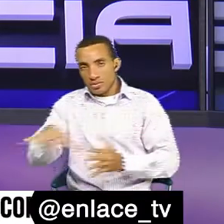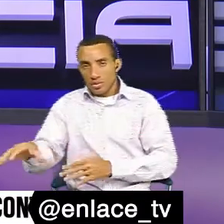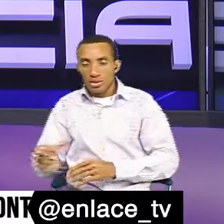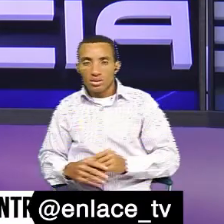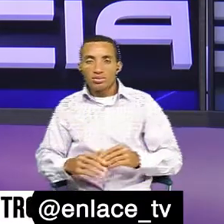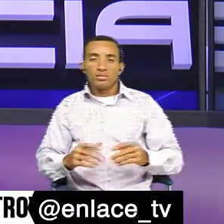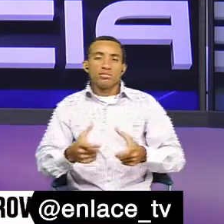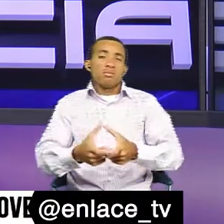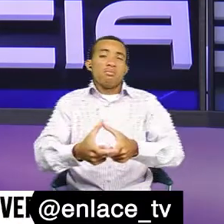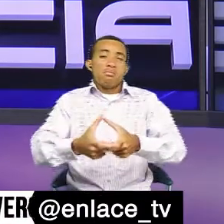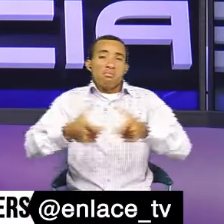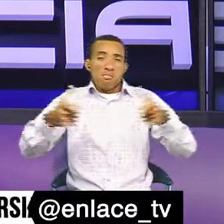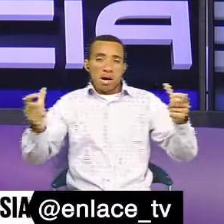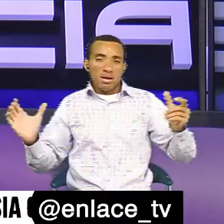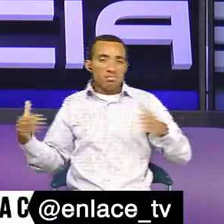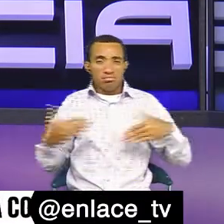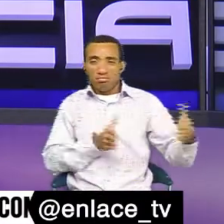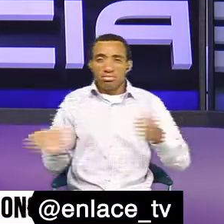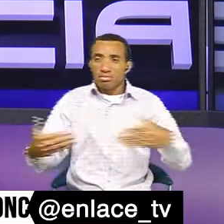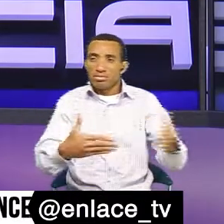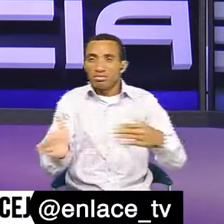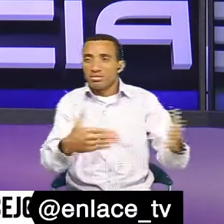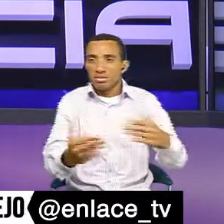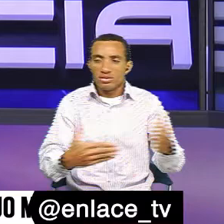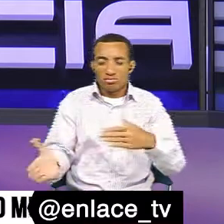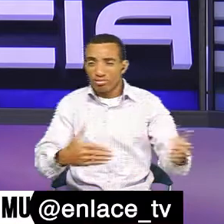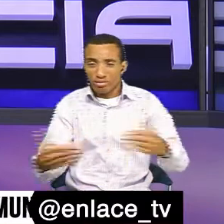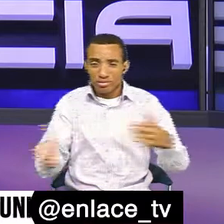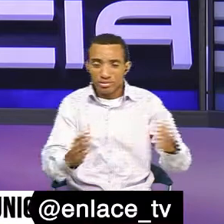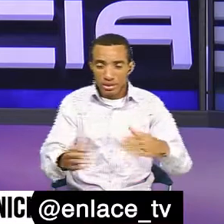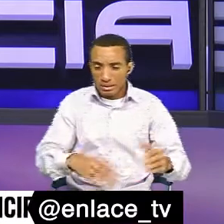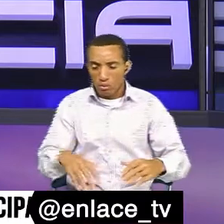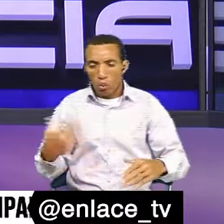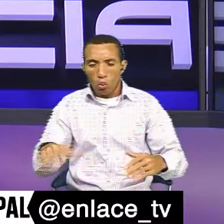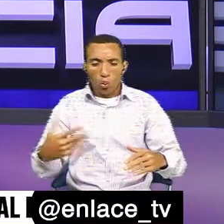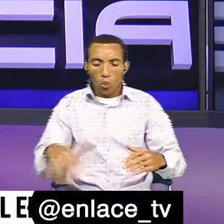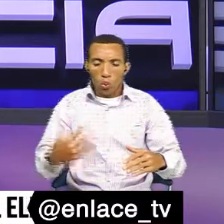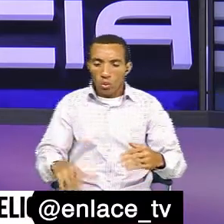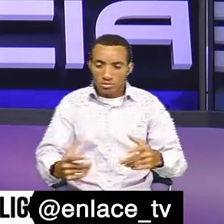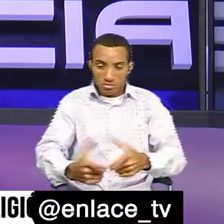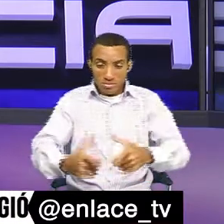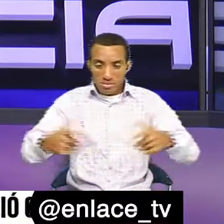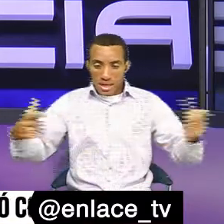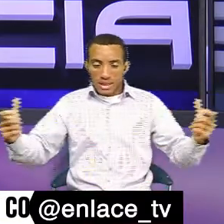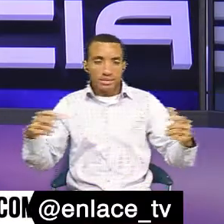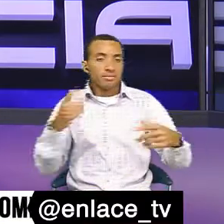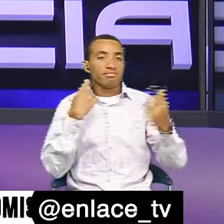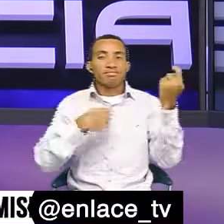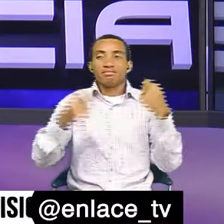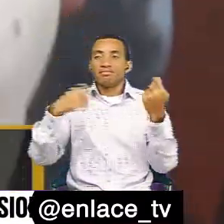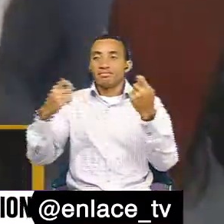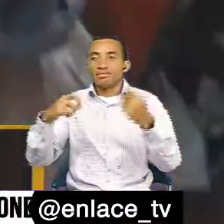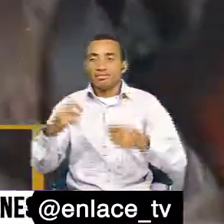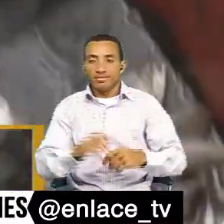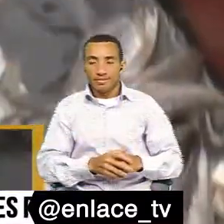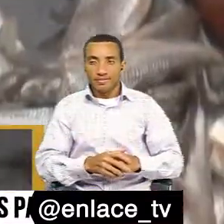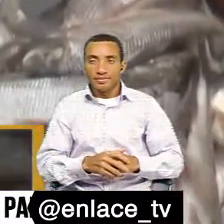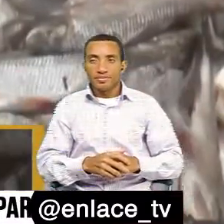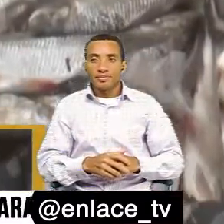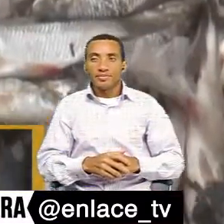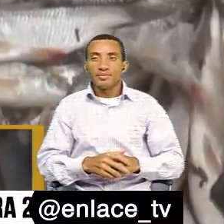río Magdalena. Pescadores y compradores en el sector del muelle mueven este mercado en la ciudad. Bueno, tengo